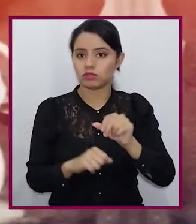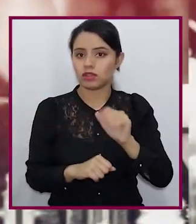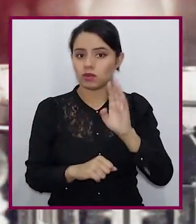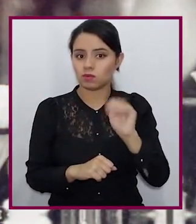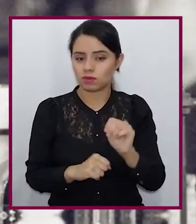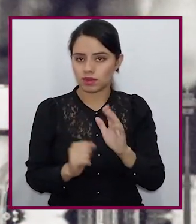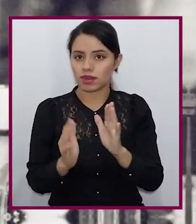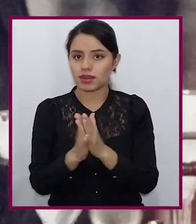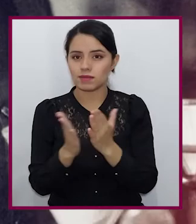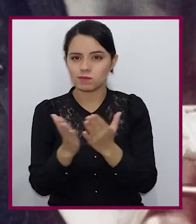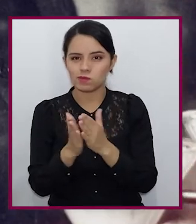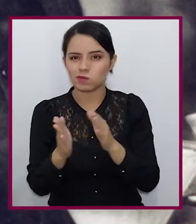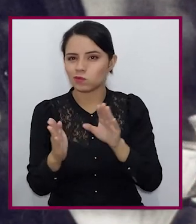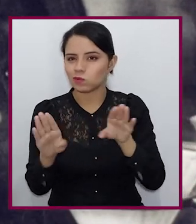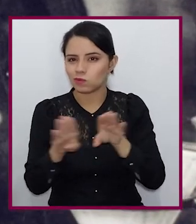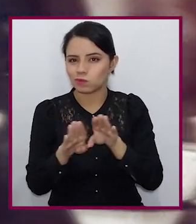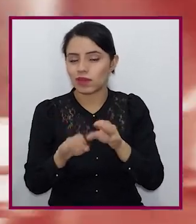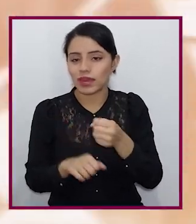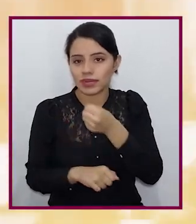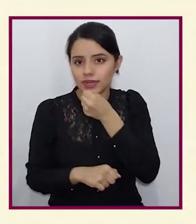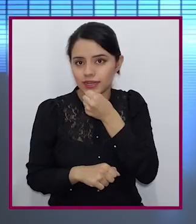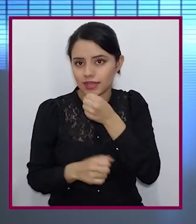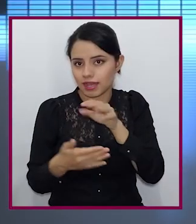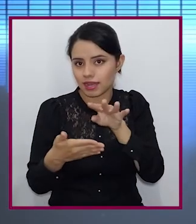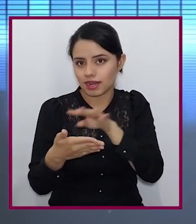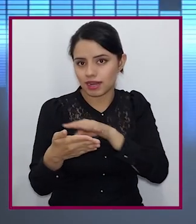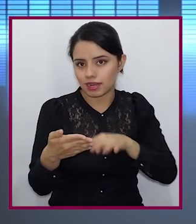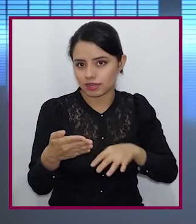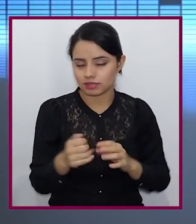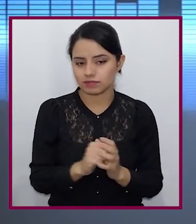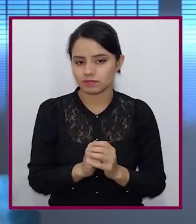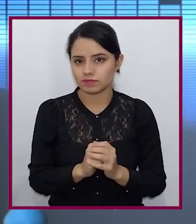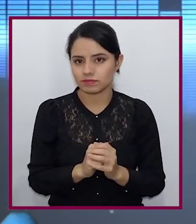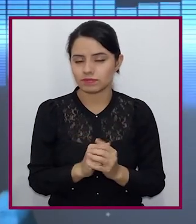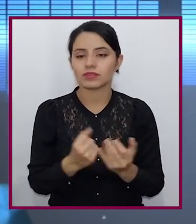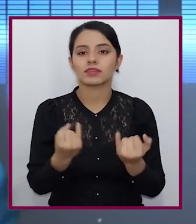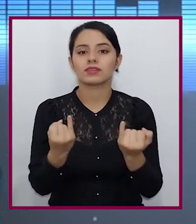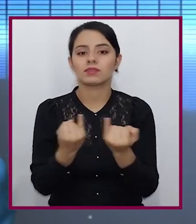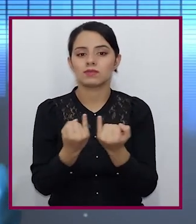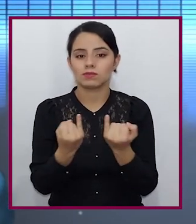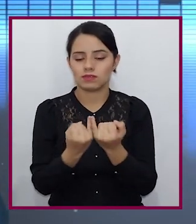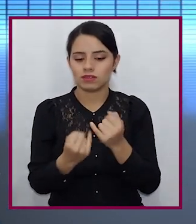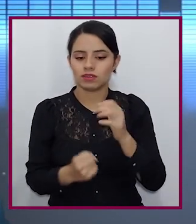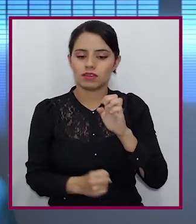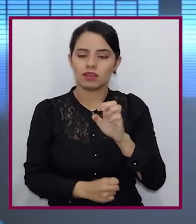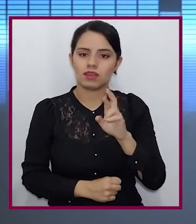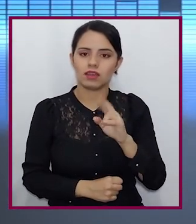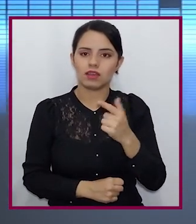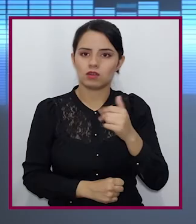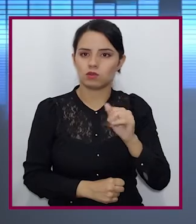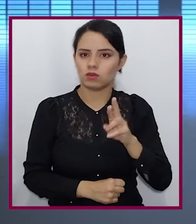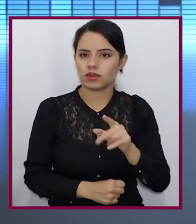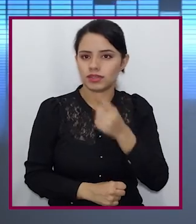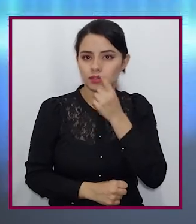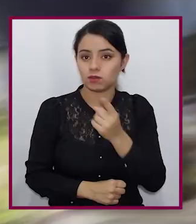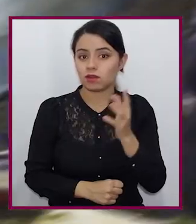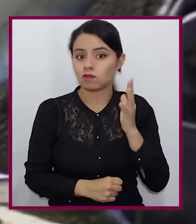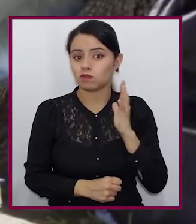en formato de audio. Un articulista llamado Edward Bellamy dijo